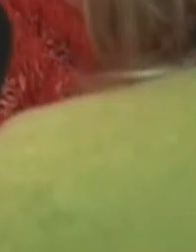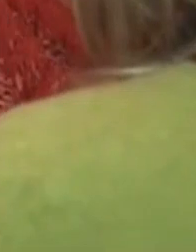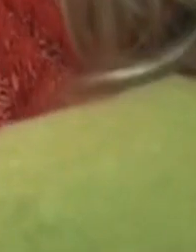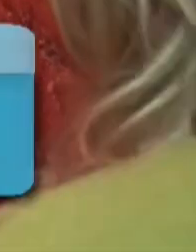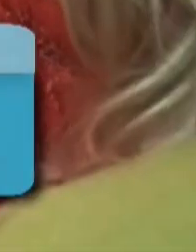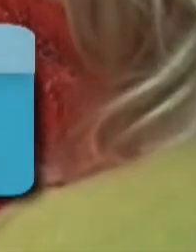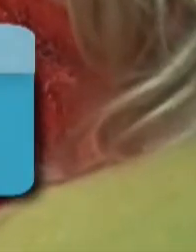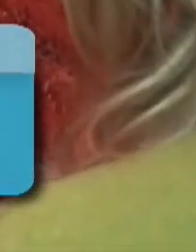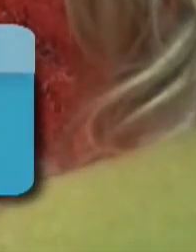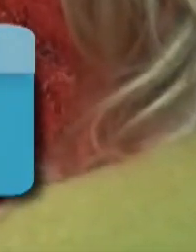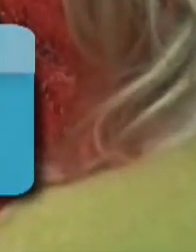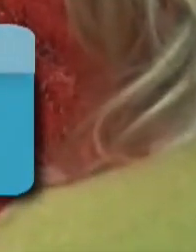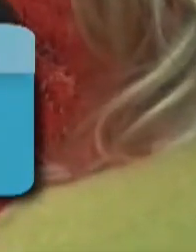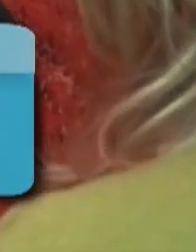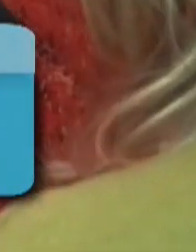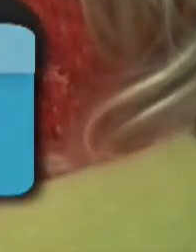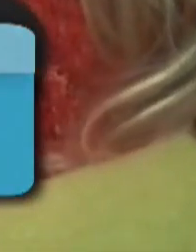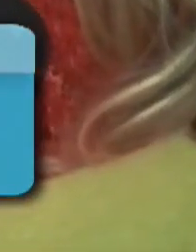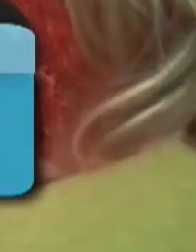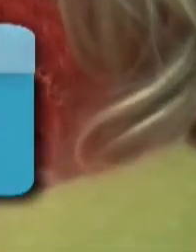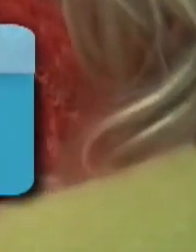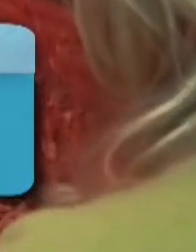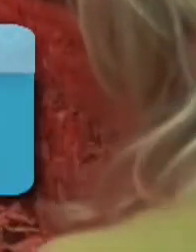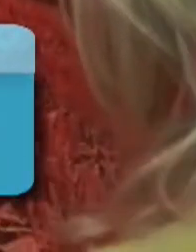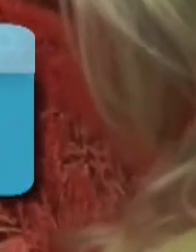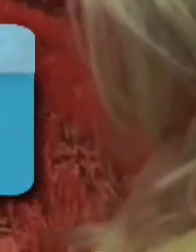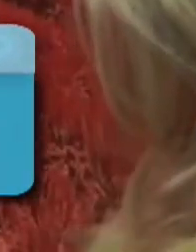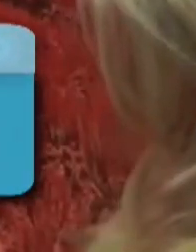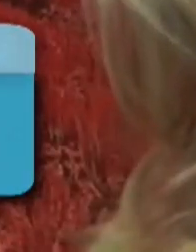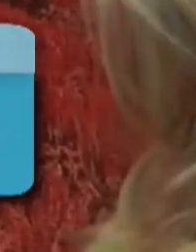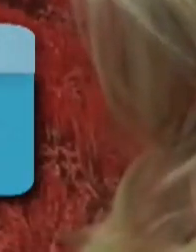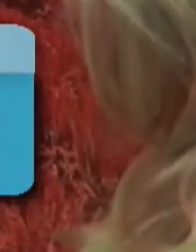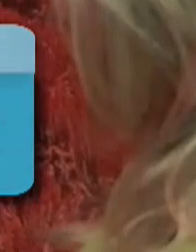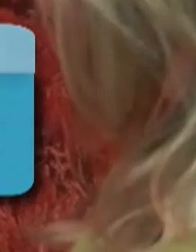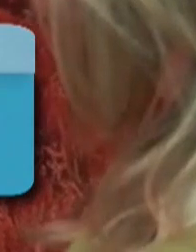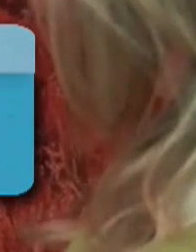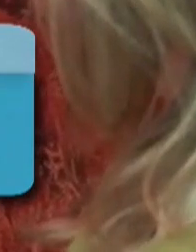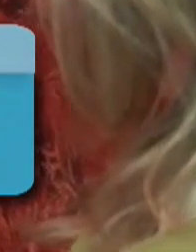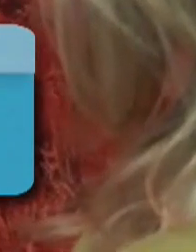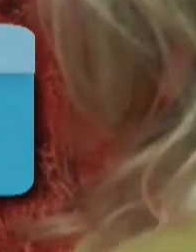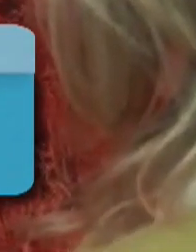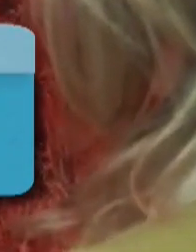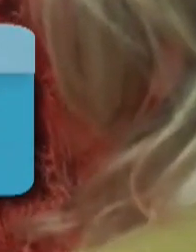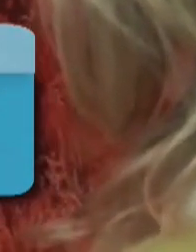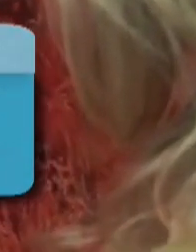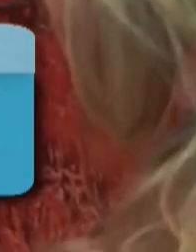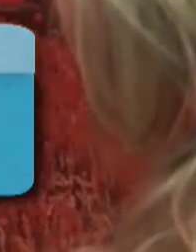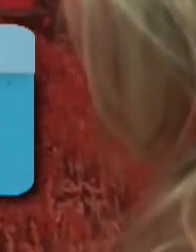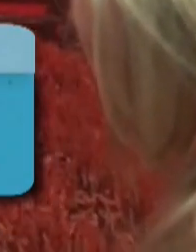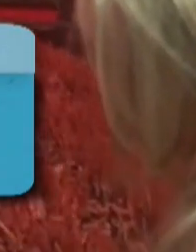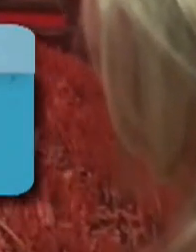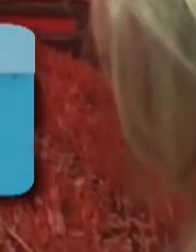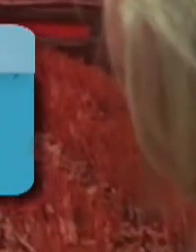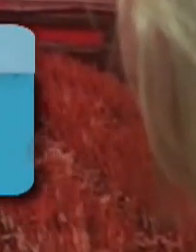Primero te voy a pedir que nos cuentes un poco qué es el sorgo y dónde se siembra en la Argentina. El sorgo es un cultivo del grupo de